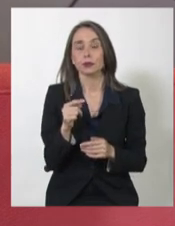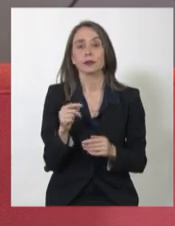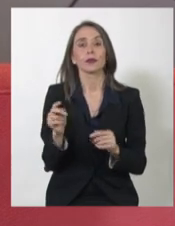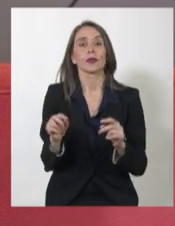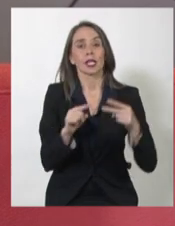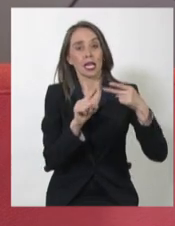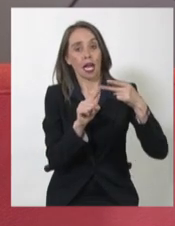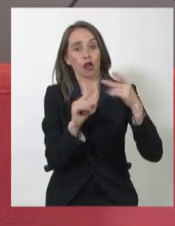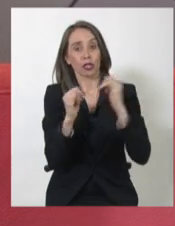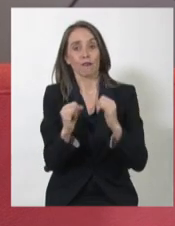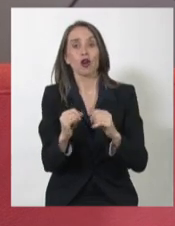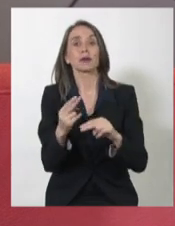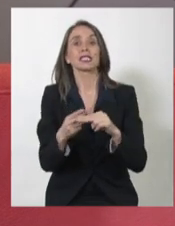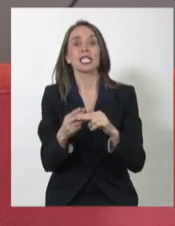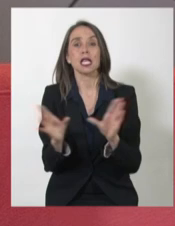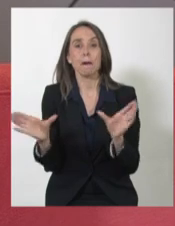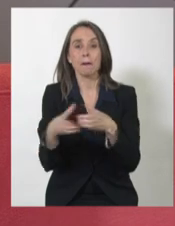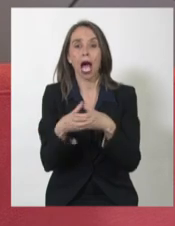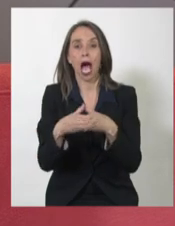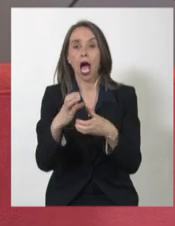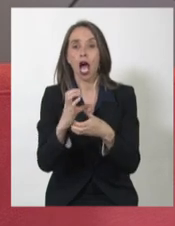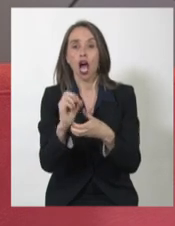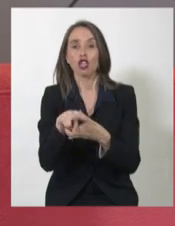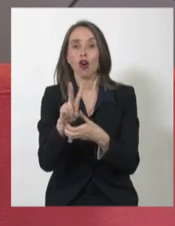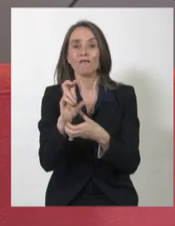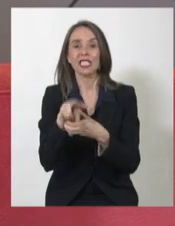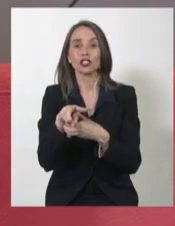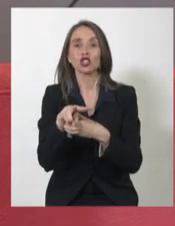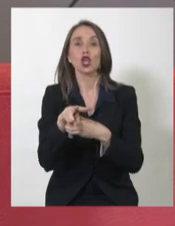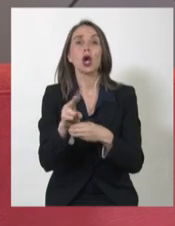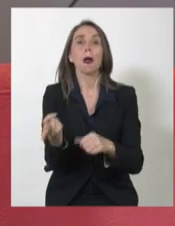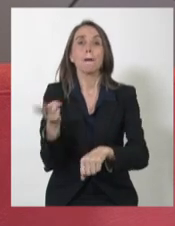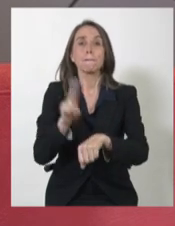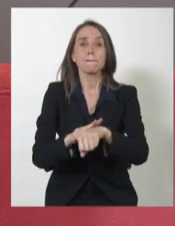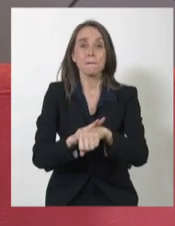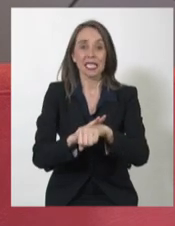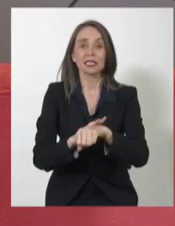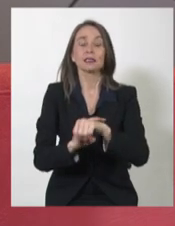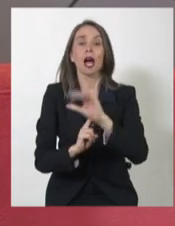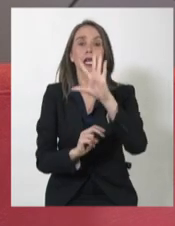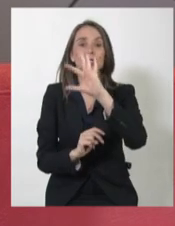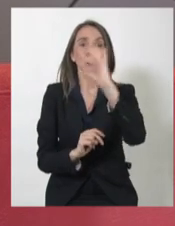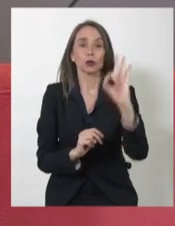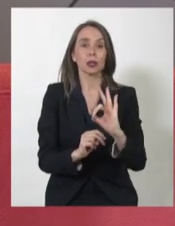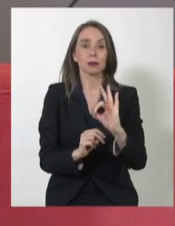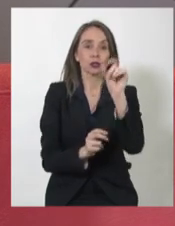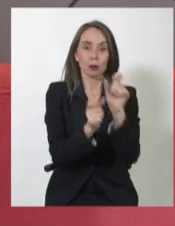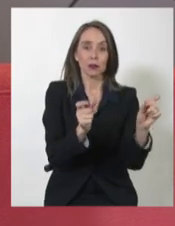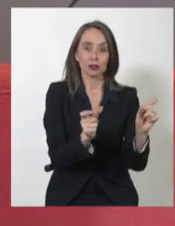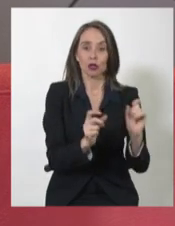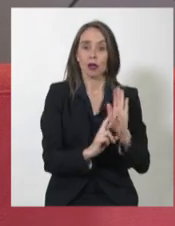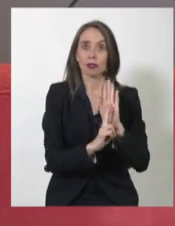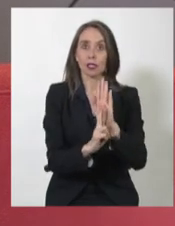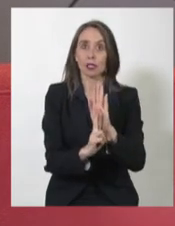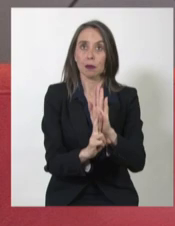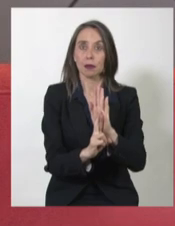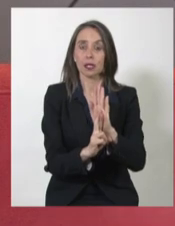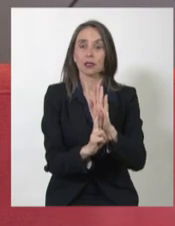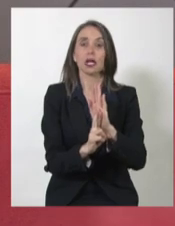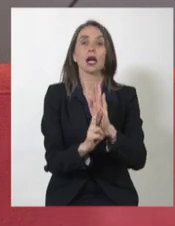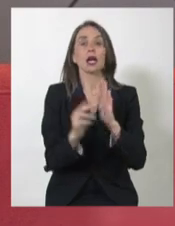convención mixta es que en la mitad de los representantes estarían confundidas la